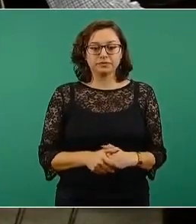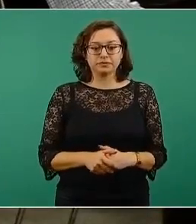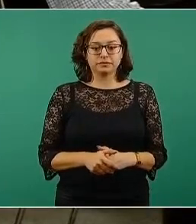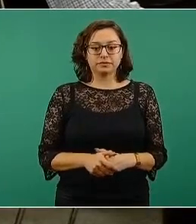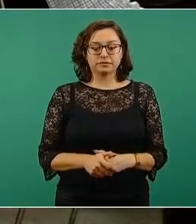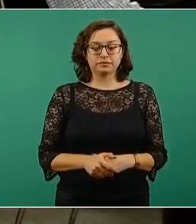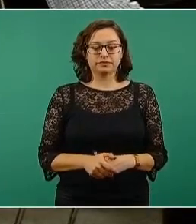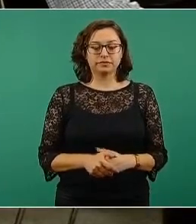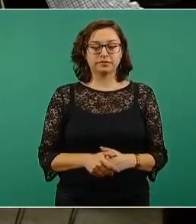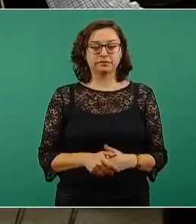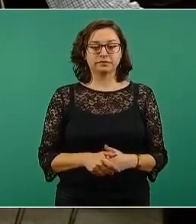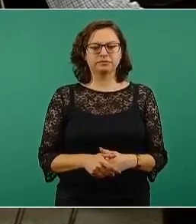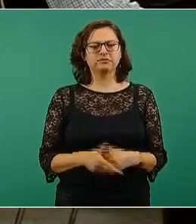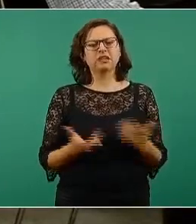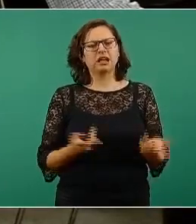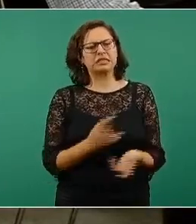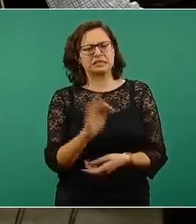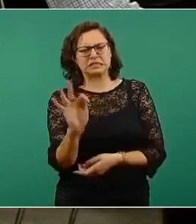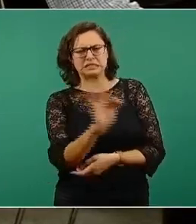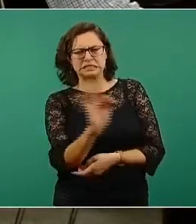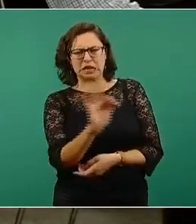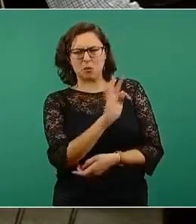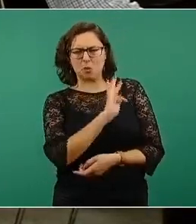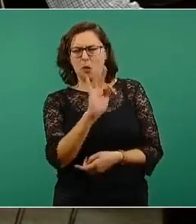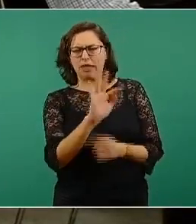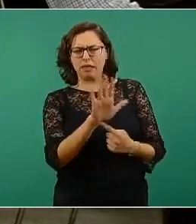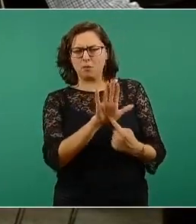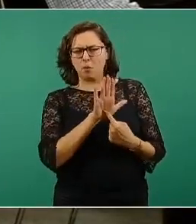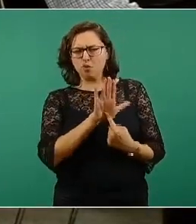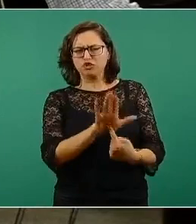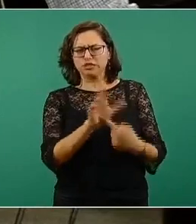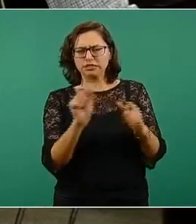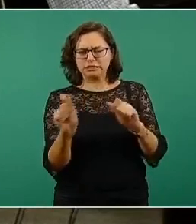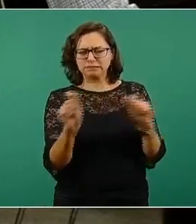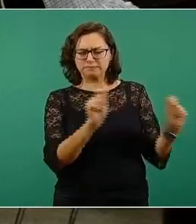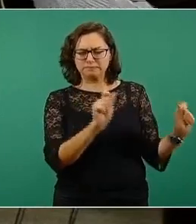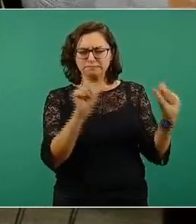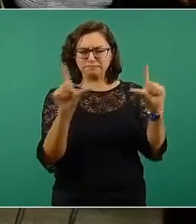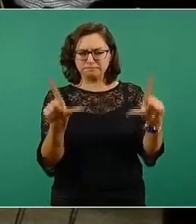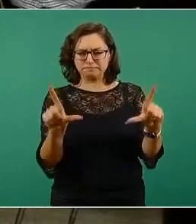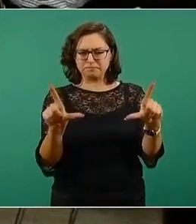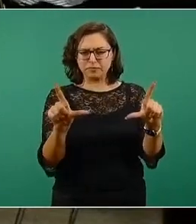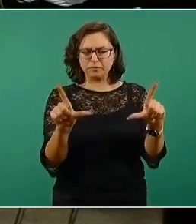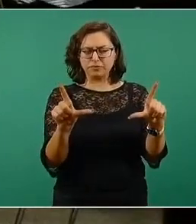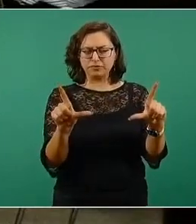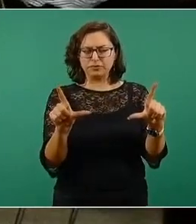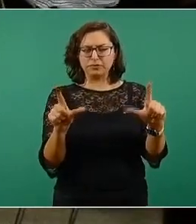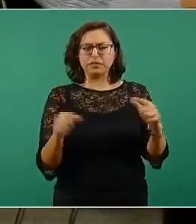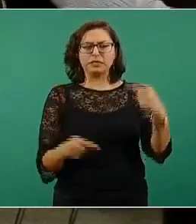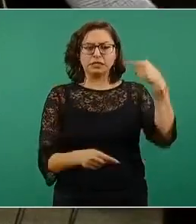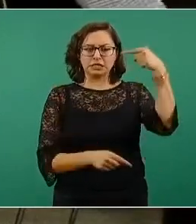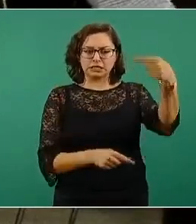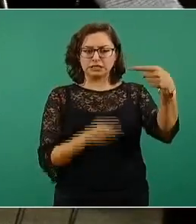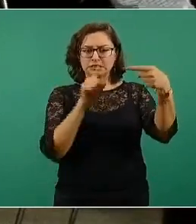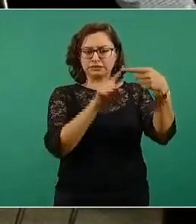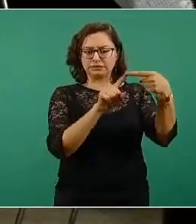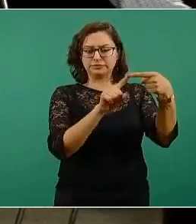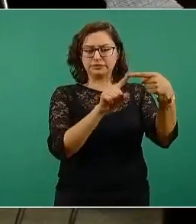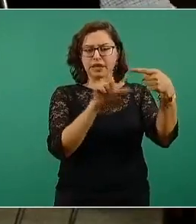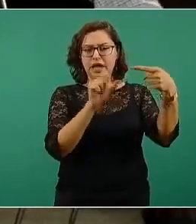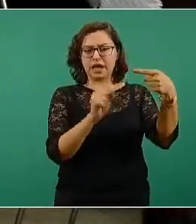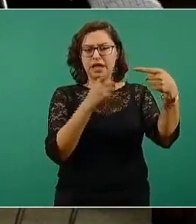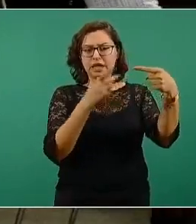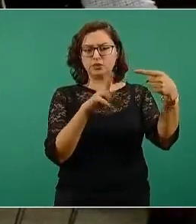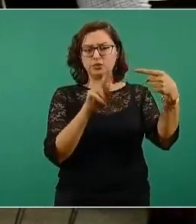con una gráfica en donde se pudiera poner, por ejemplo, Sputnik, te la pusiste el